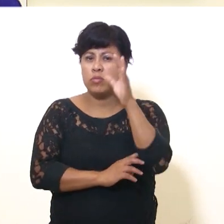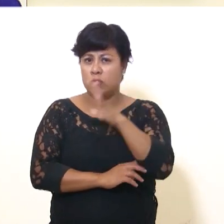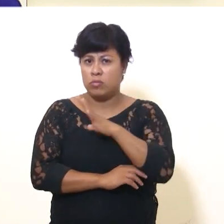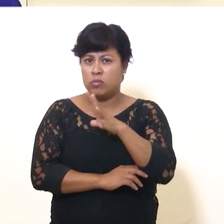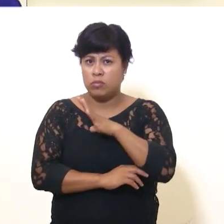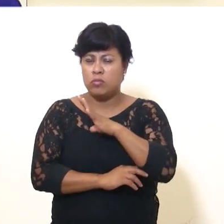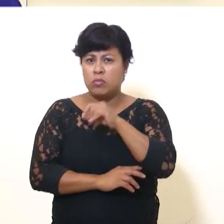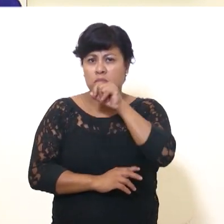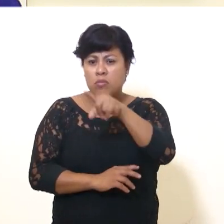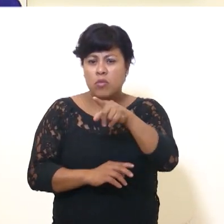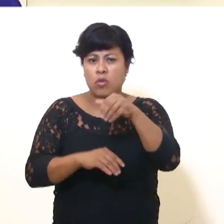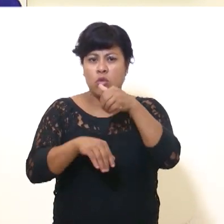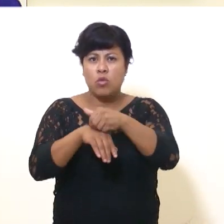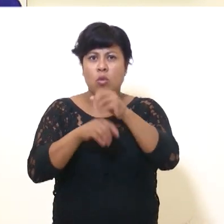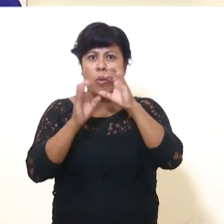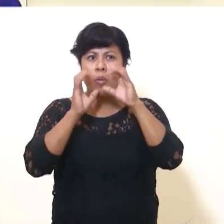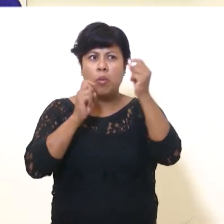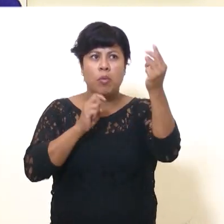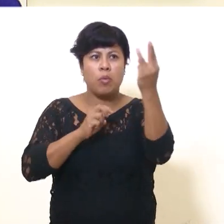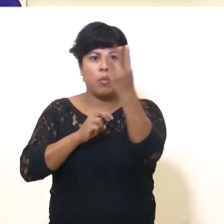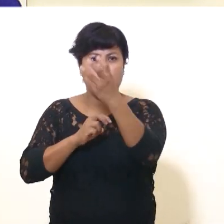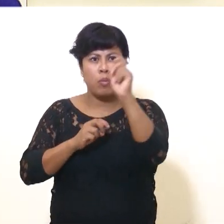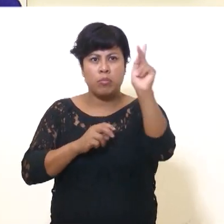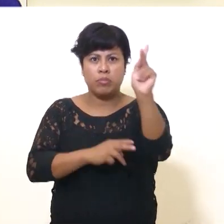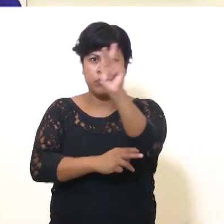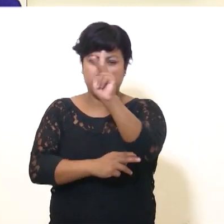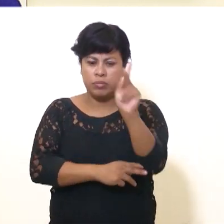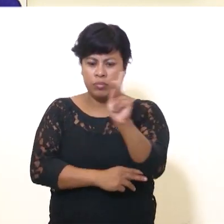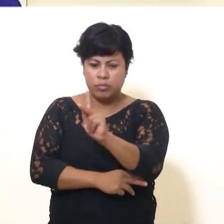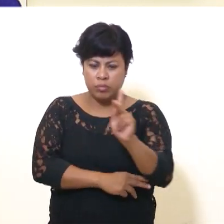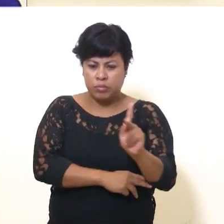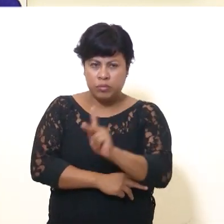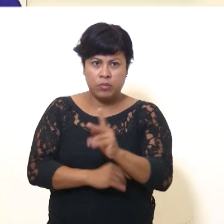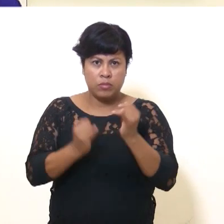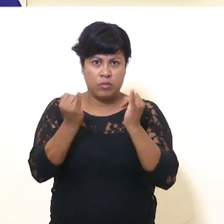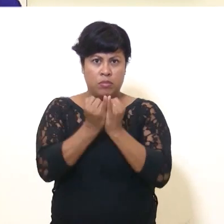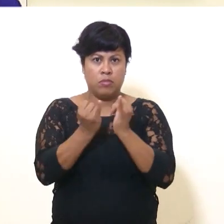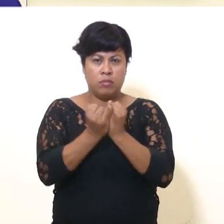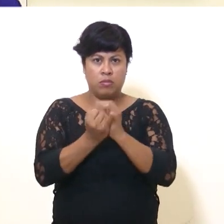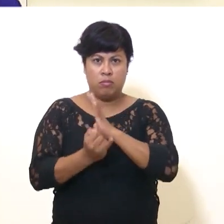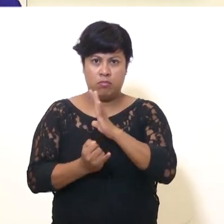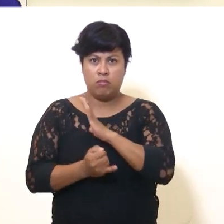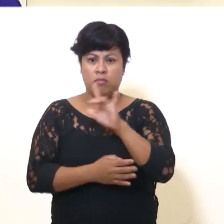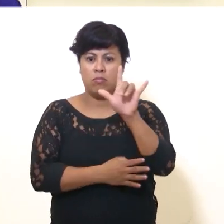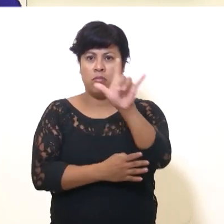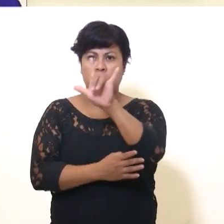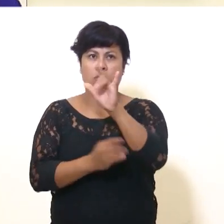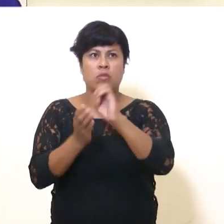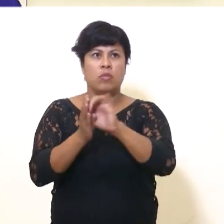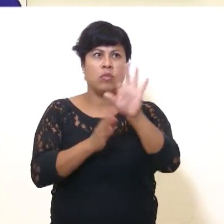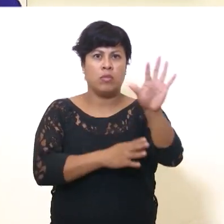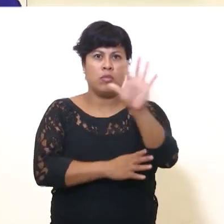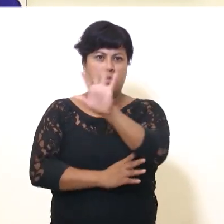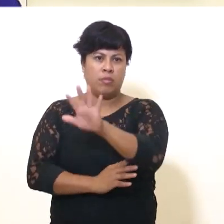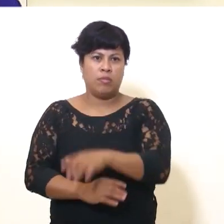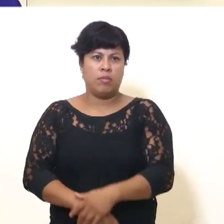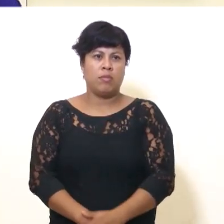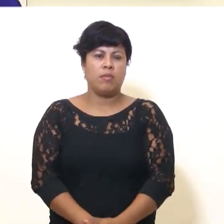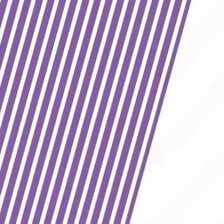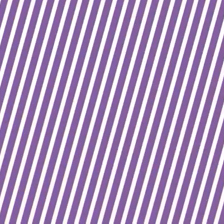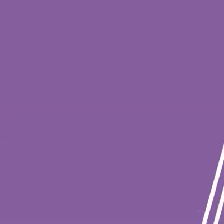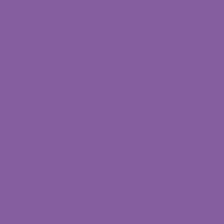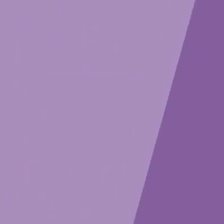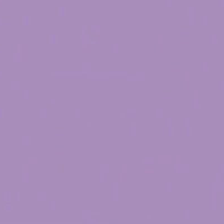¿Tú crees que hay la misma cantidad de globos aquí que